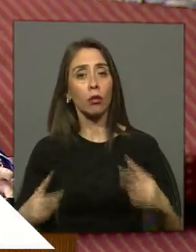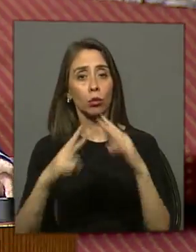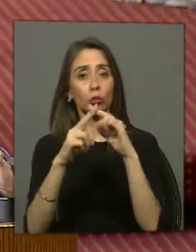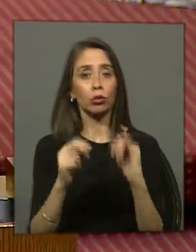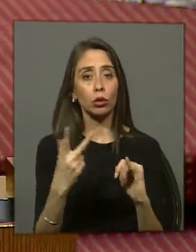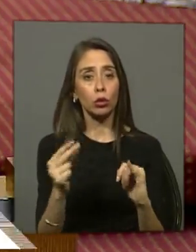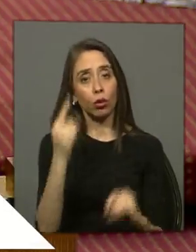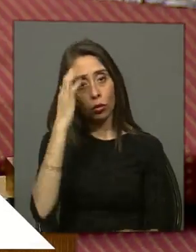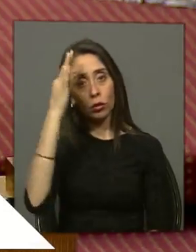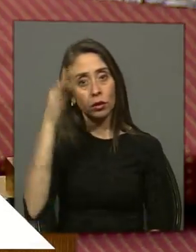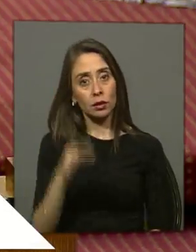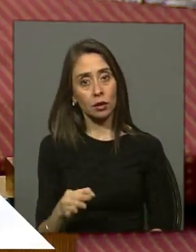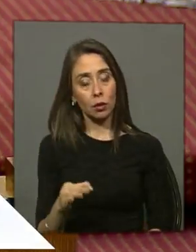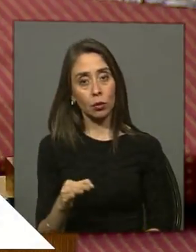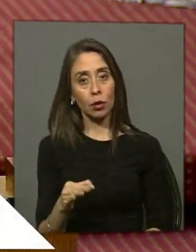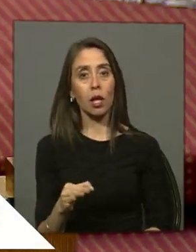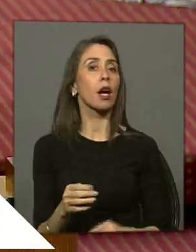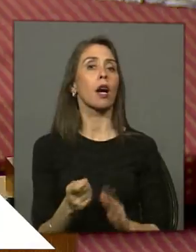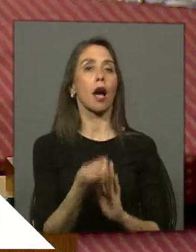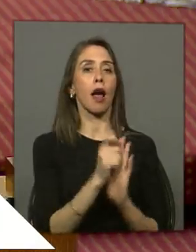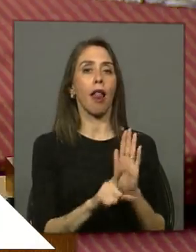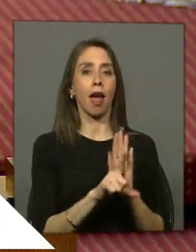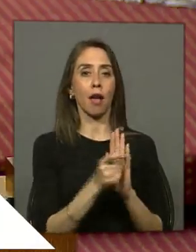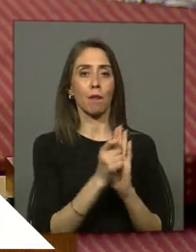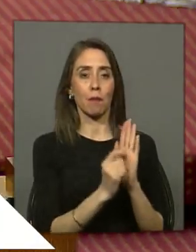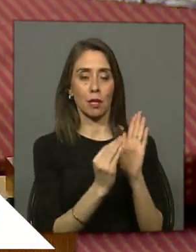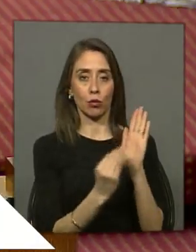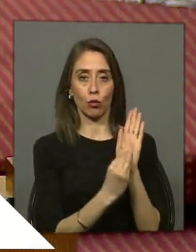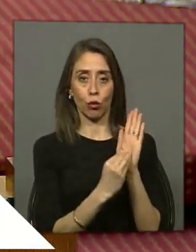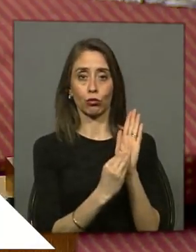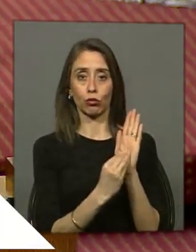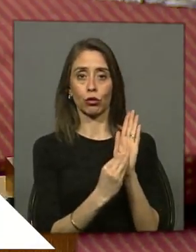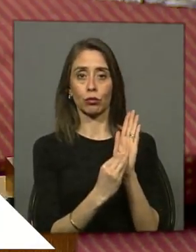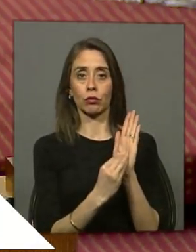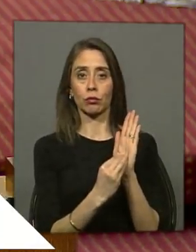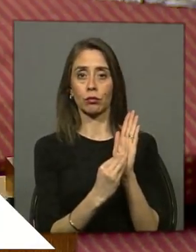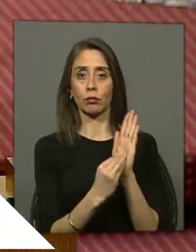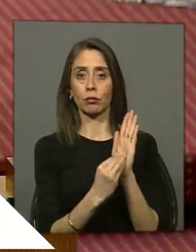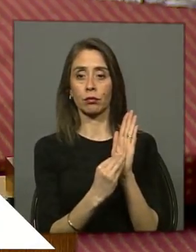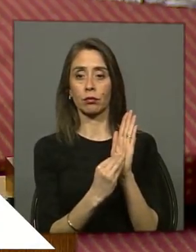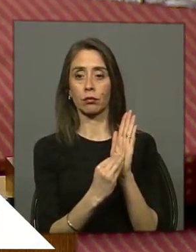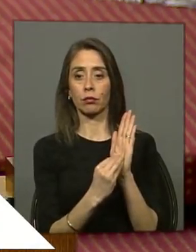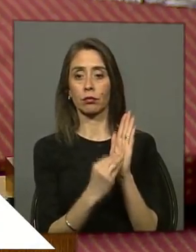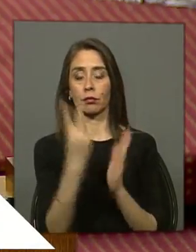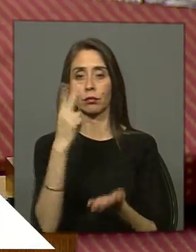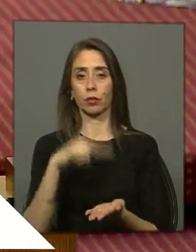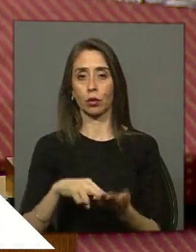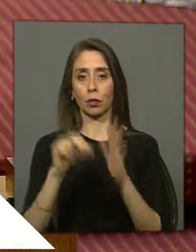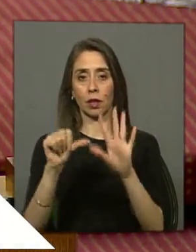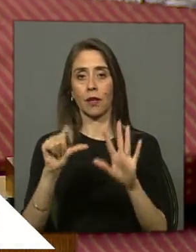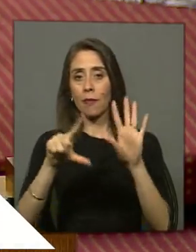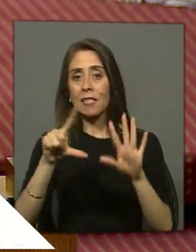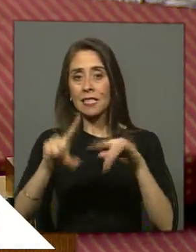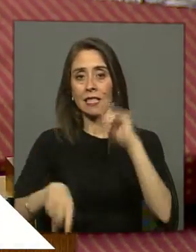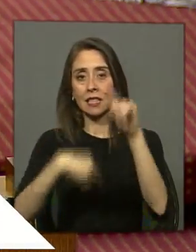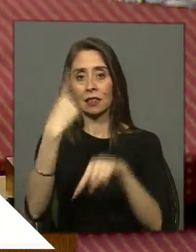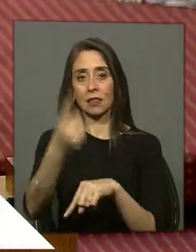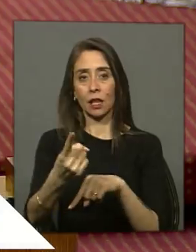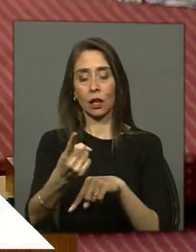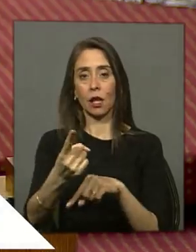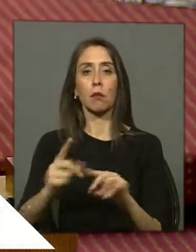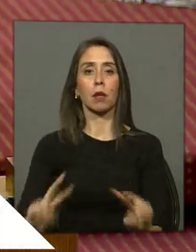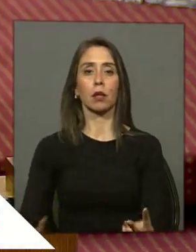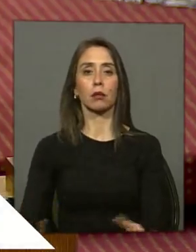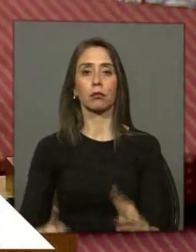todo la certeza que las partidas presupuestarias se considerarán en el presupuesto del año 2017 para su